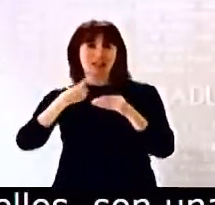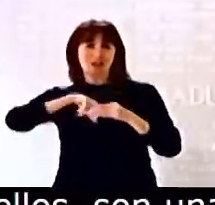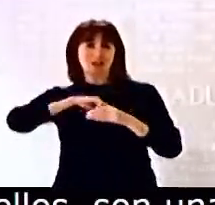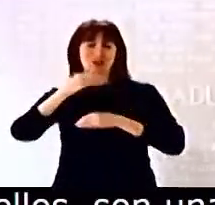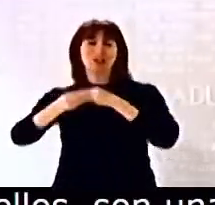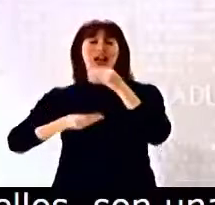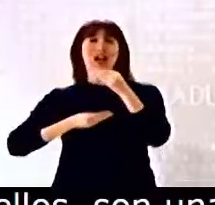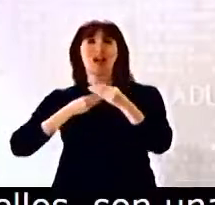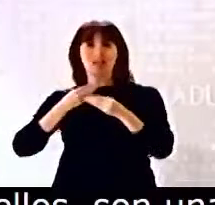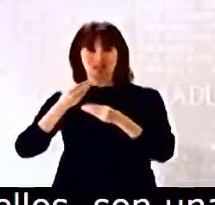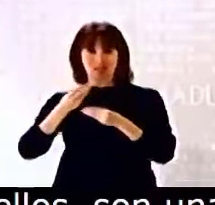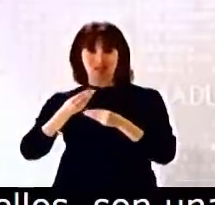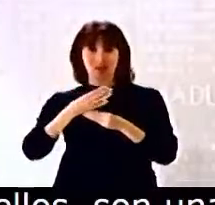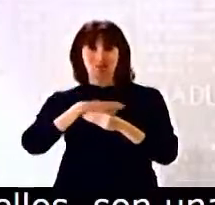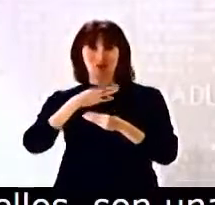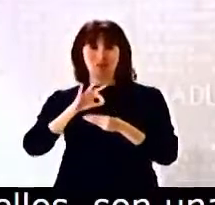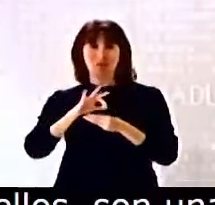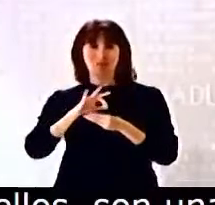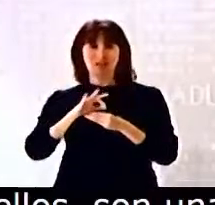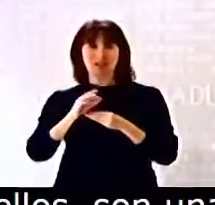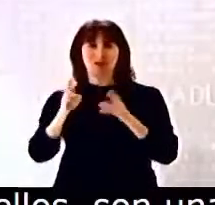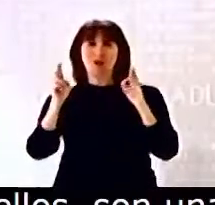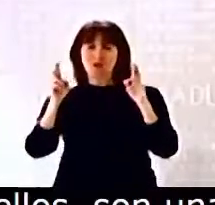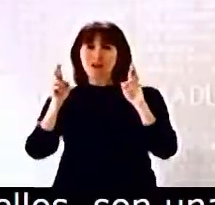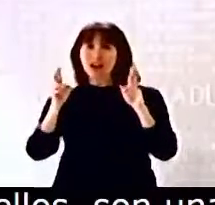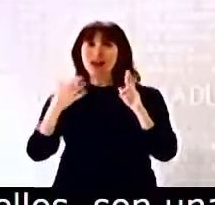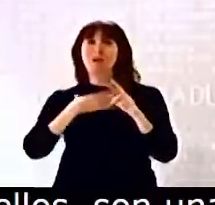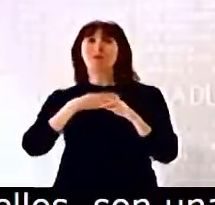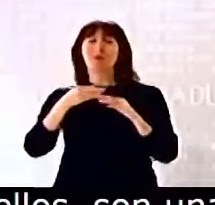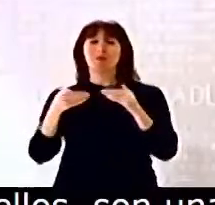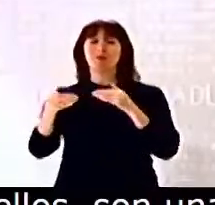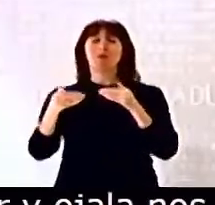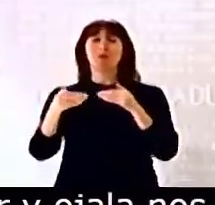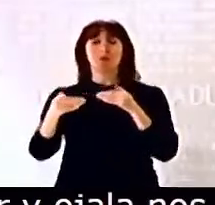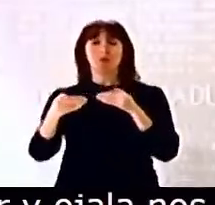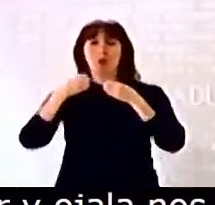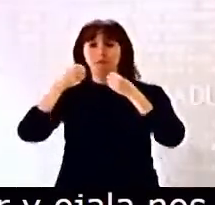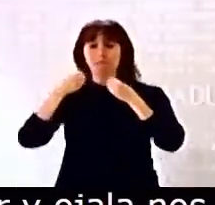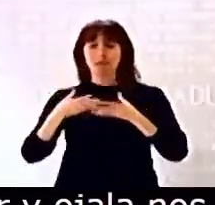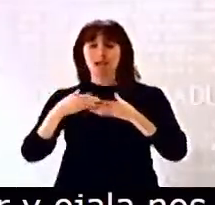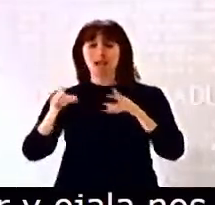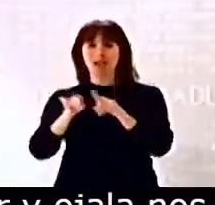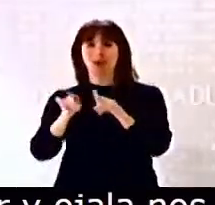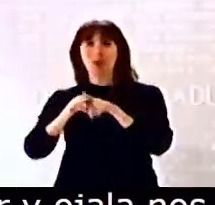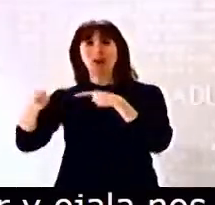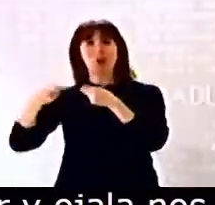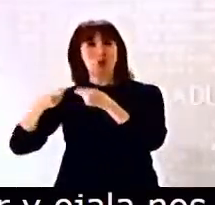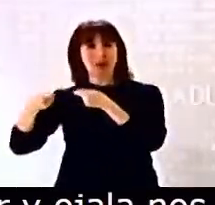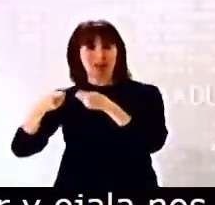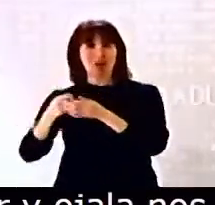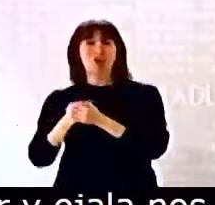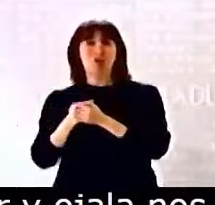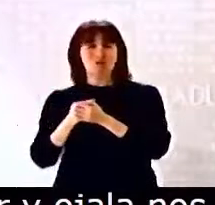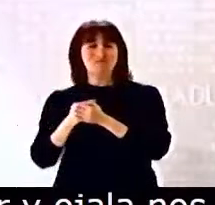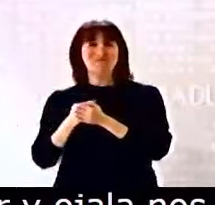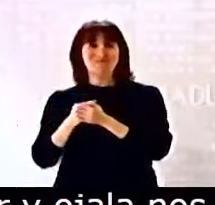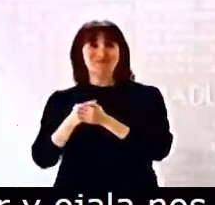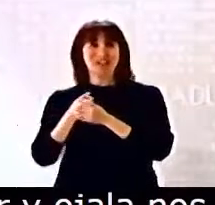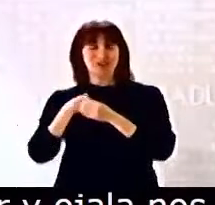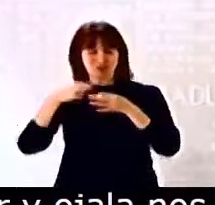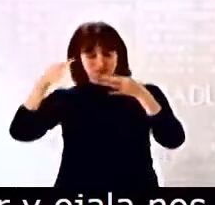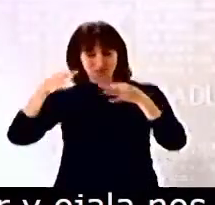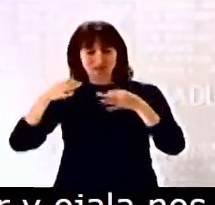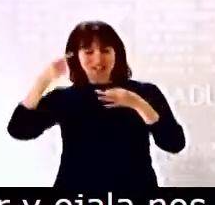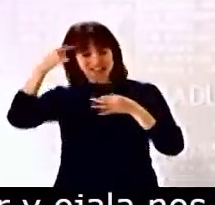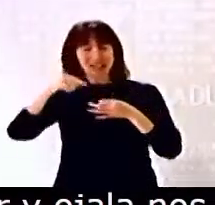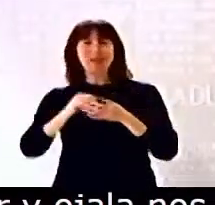hacer y ojalá nos vaya igual de bien que nos ha ido con el comercio y estoy seguro que así será.